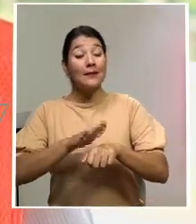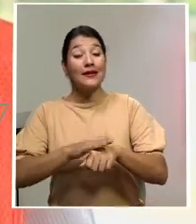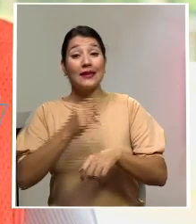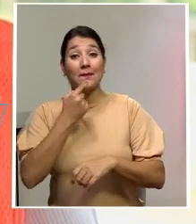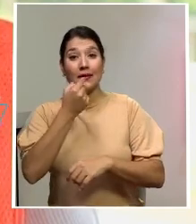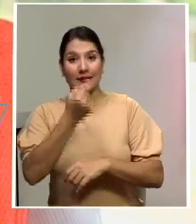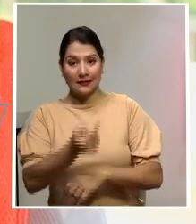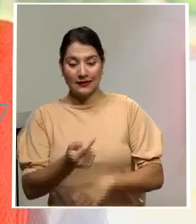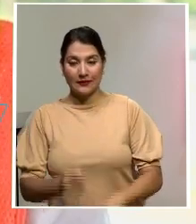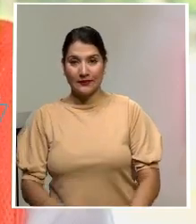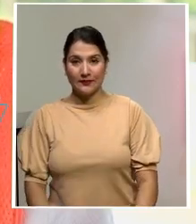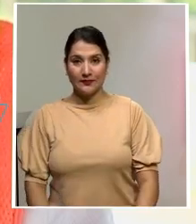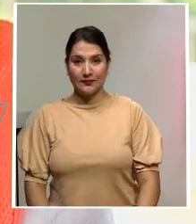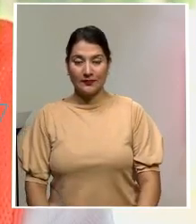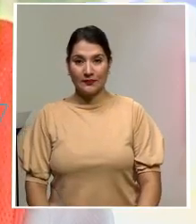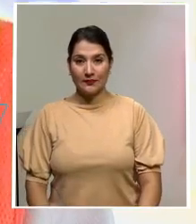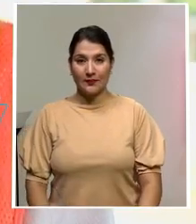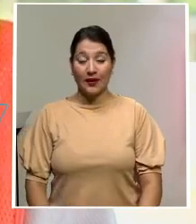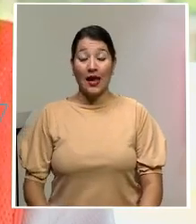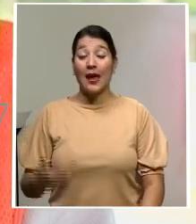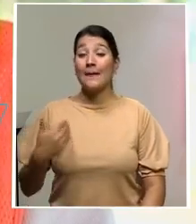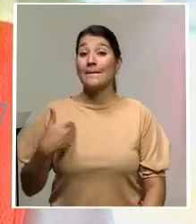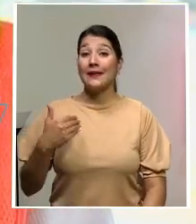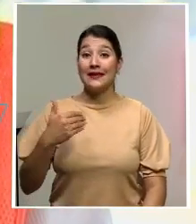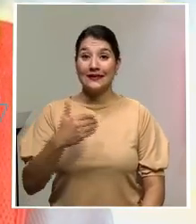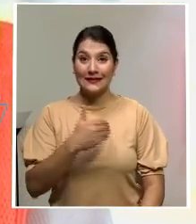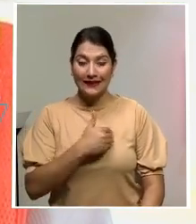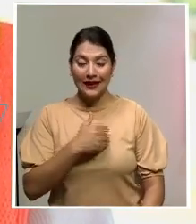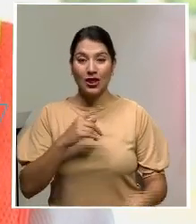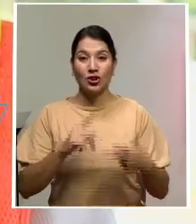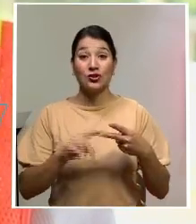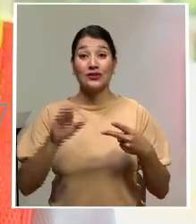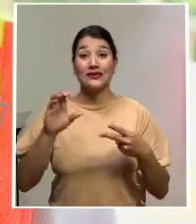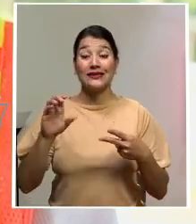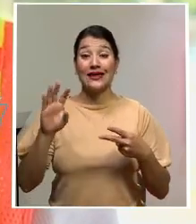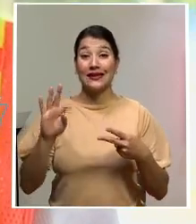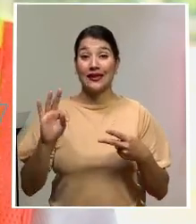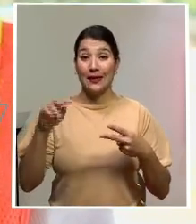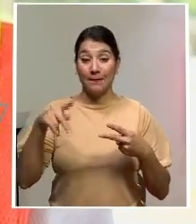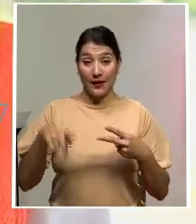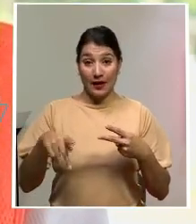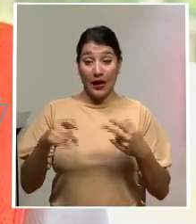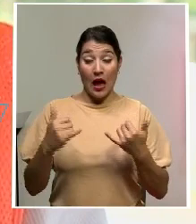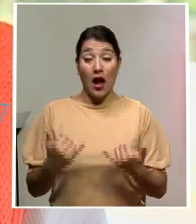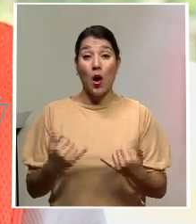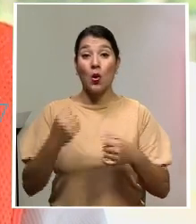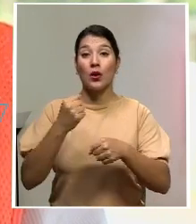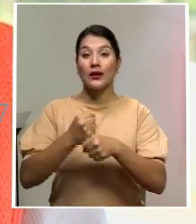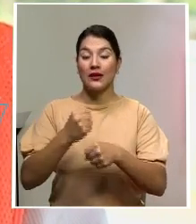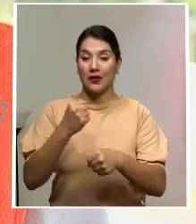que el Ministerio y el CTP están trabajando